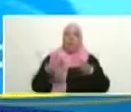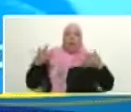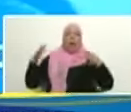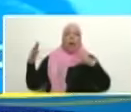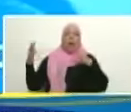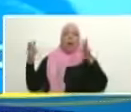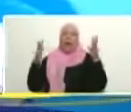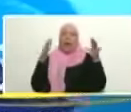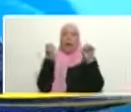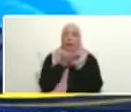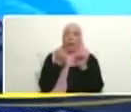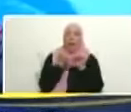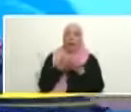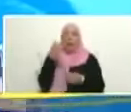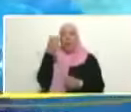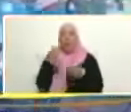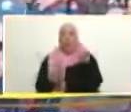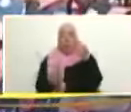laboratorio criminalístico.